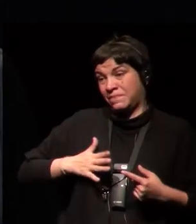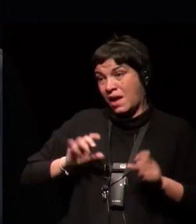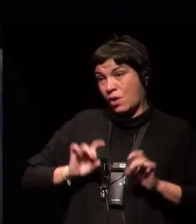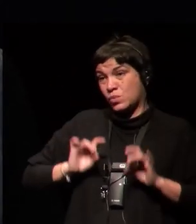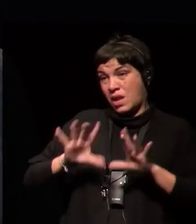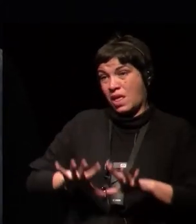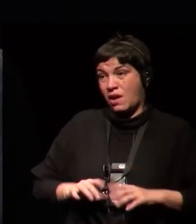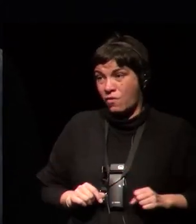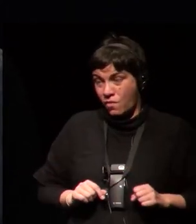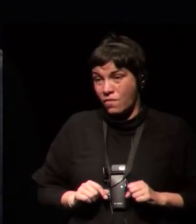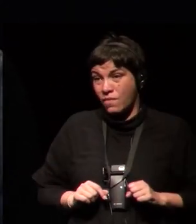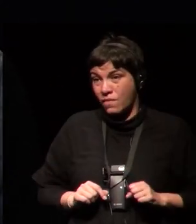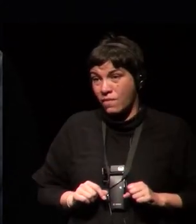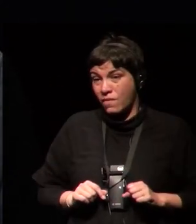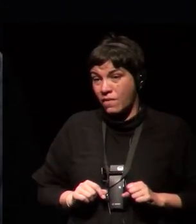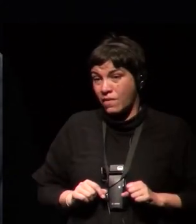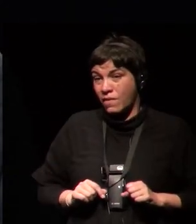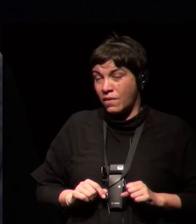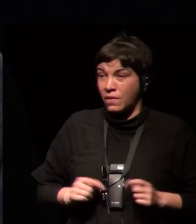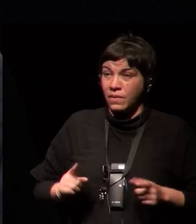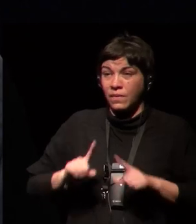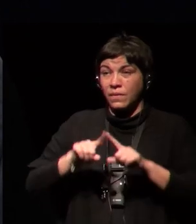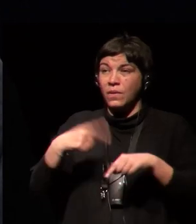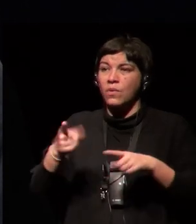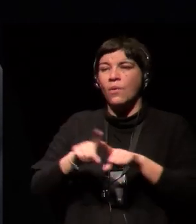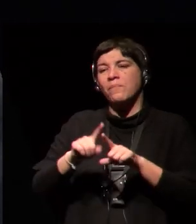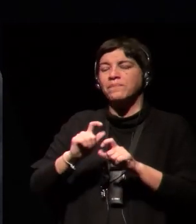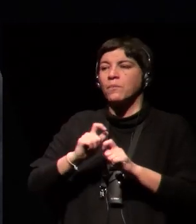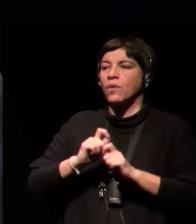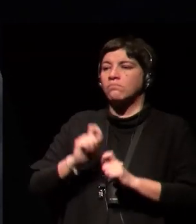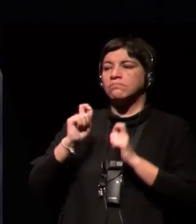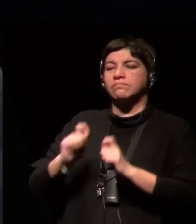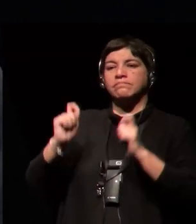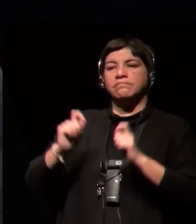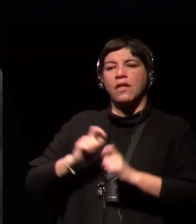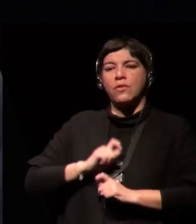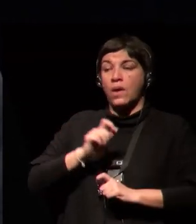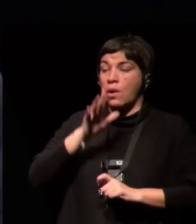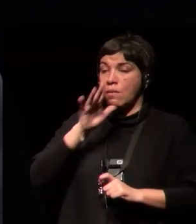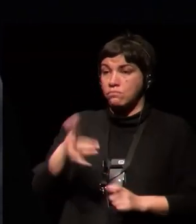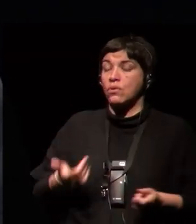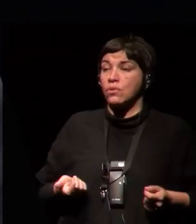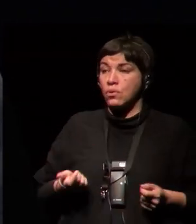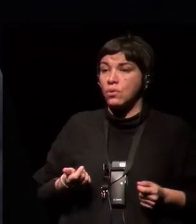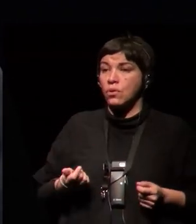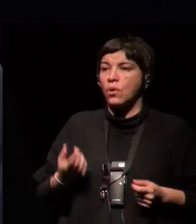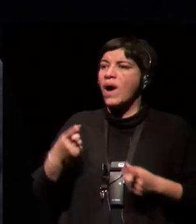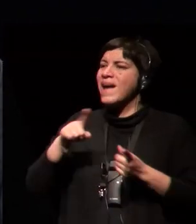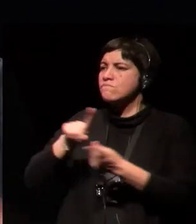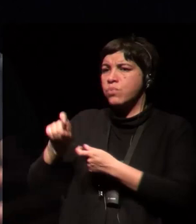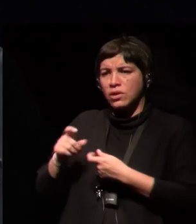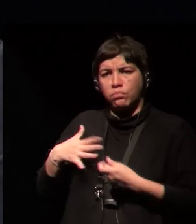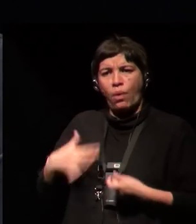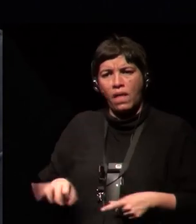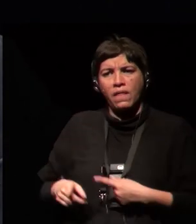Hizo, como se dice, a ciudadano, porque evidentemente se le podía cobrar impuestos, pero no le